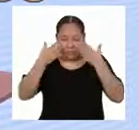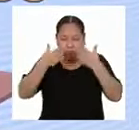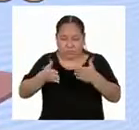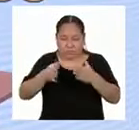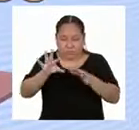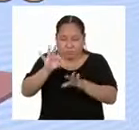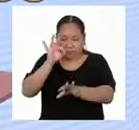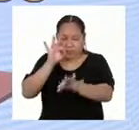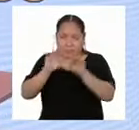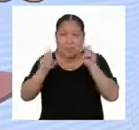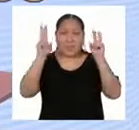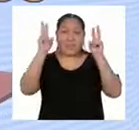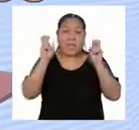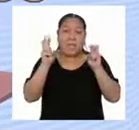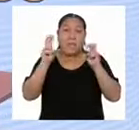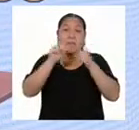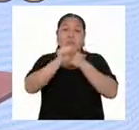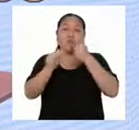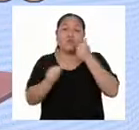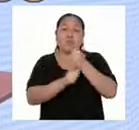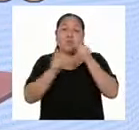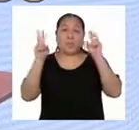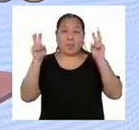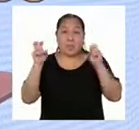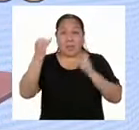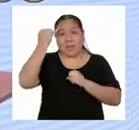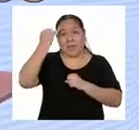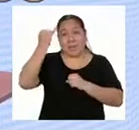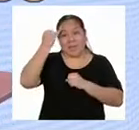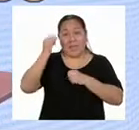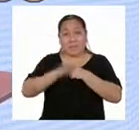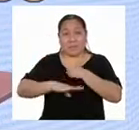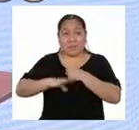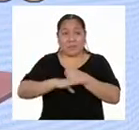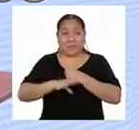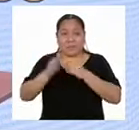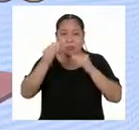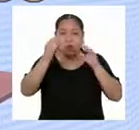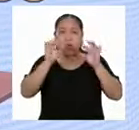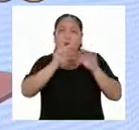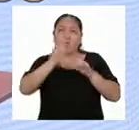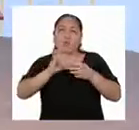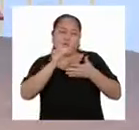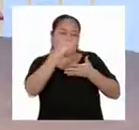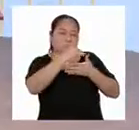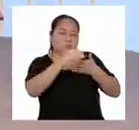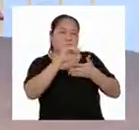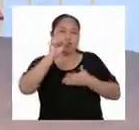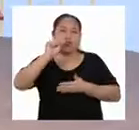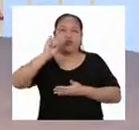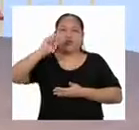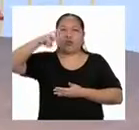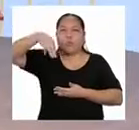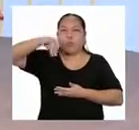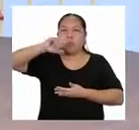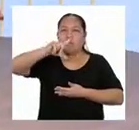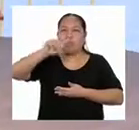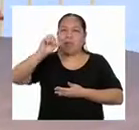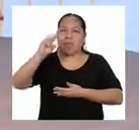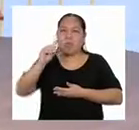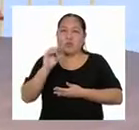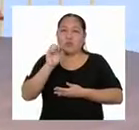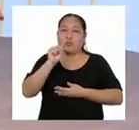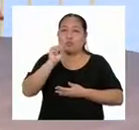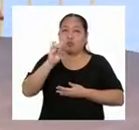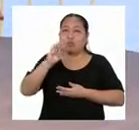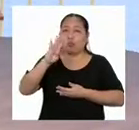de temas, subtemas e ideas principales, podemos emplear estrategias como el sumillado y subrayado. Además de macrorreglas